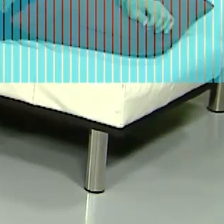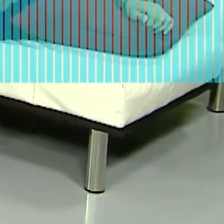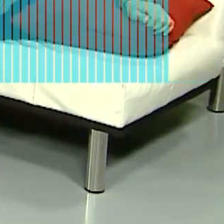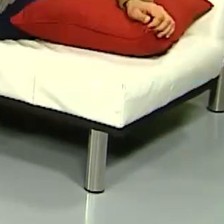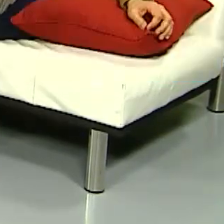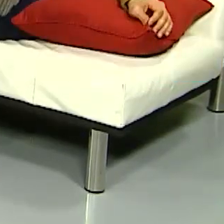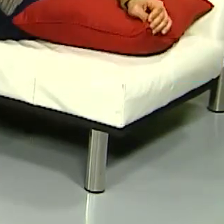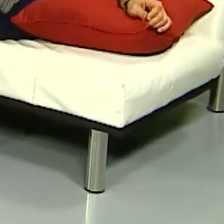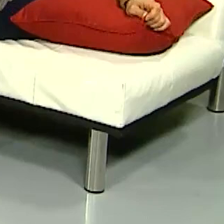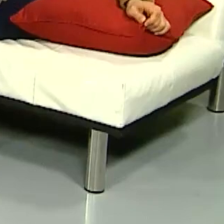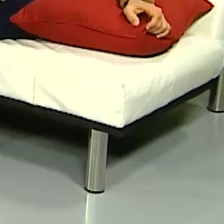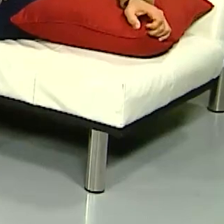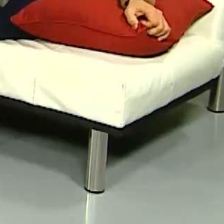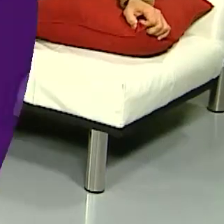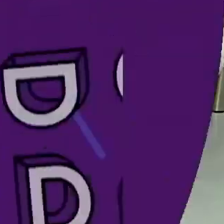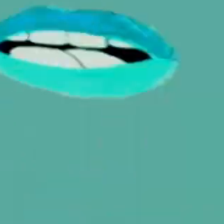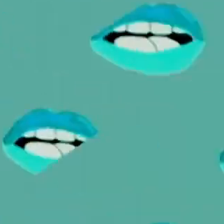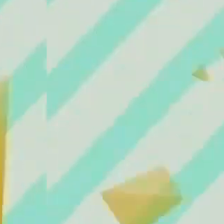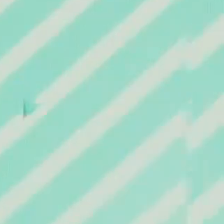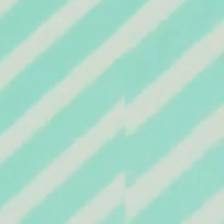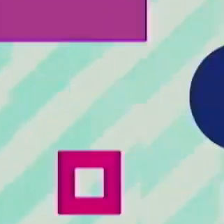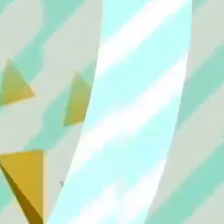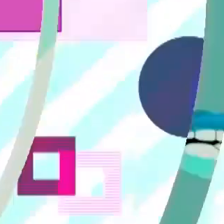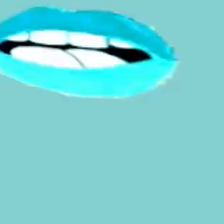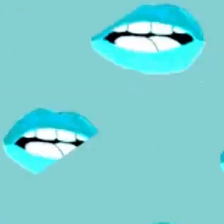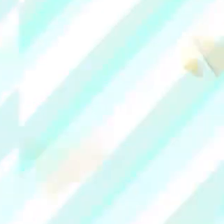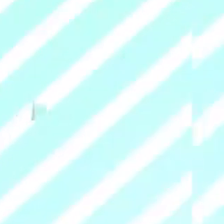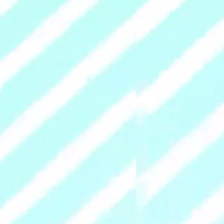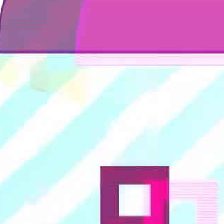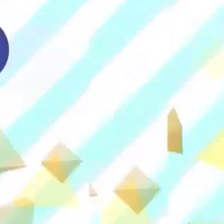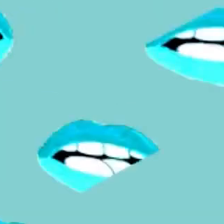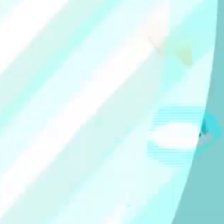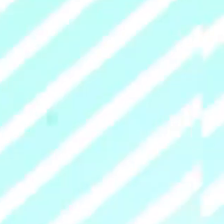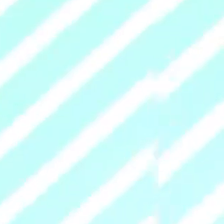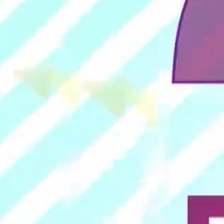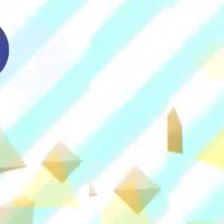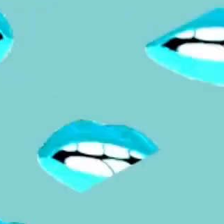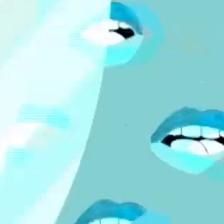de 62, con su vida en pico pagó aquella traición. Sol, arena